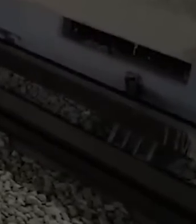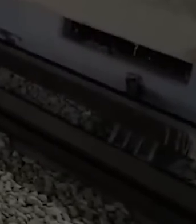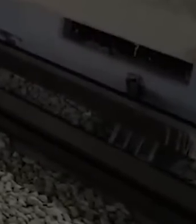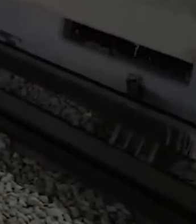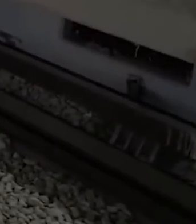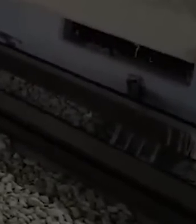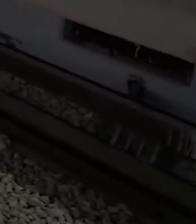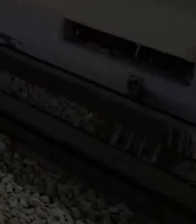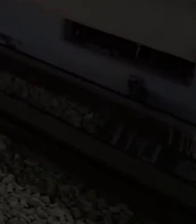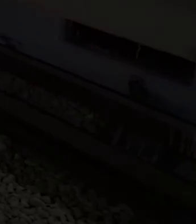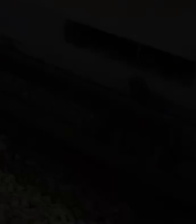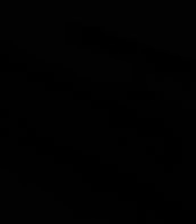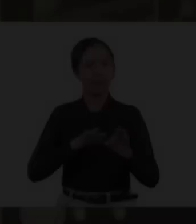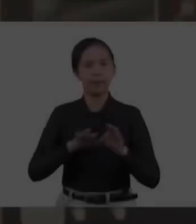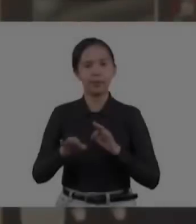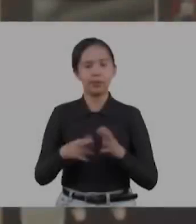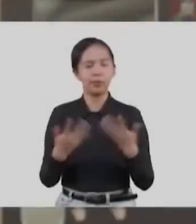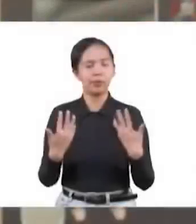cuadrados.